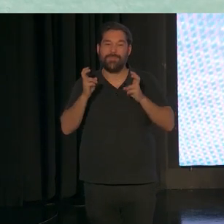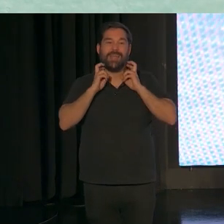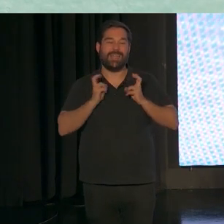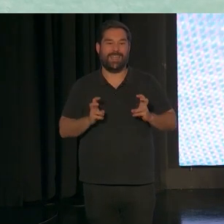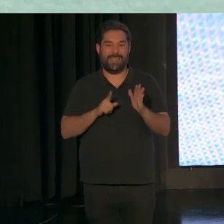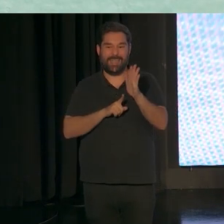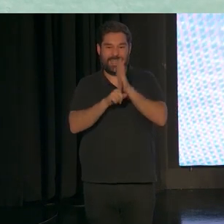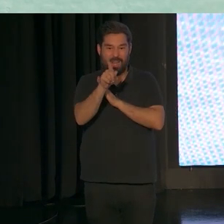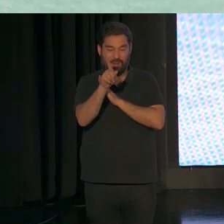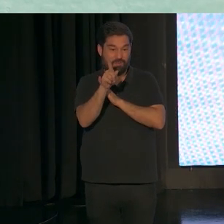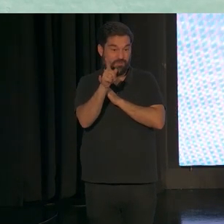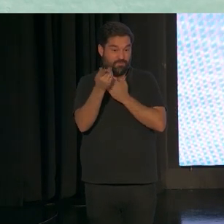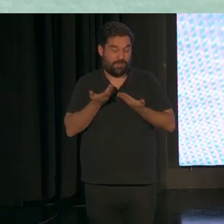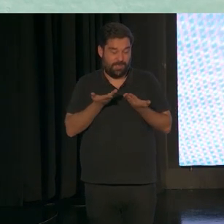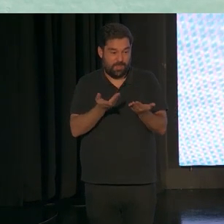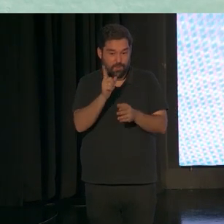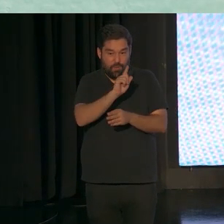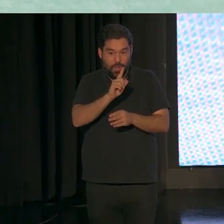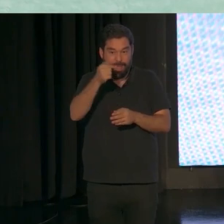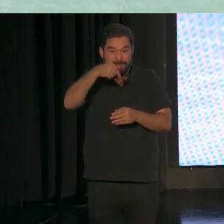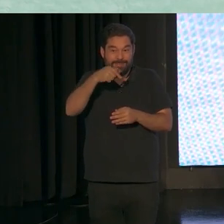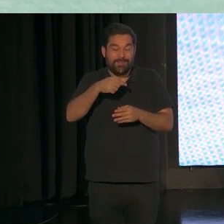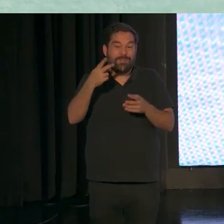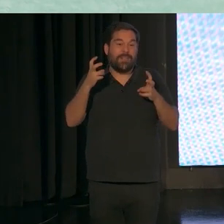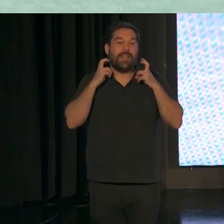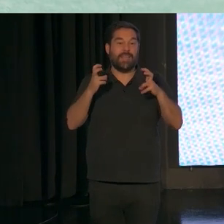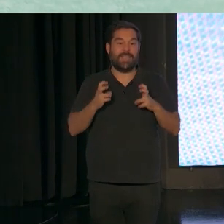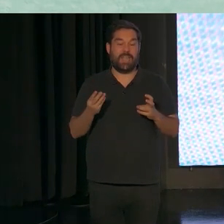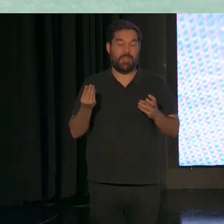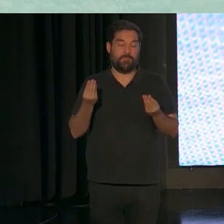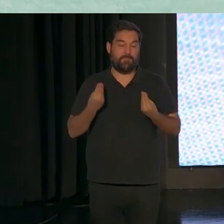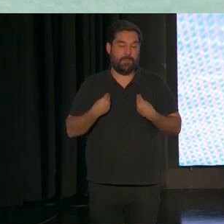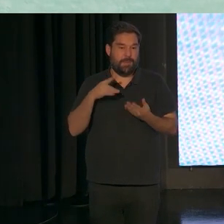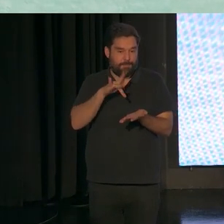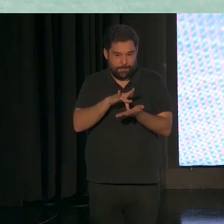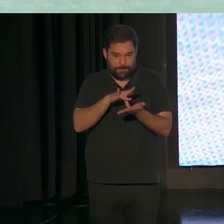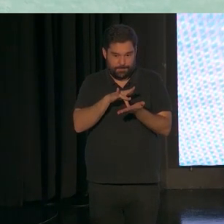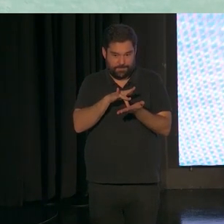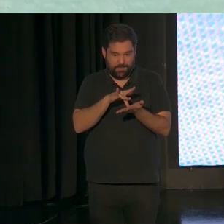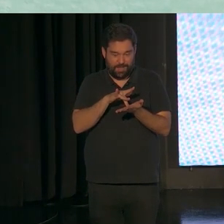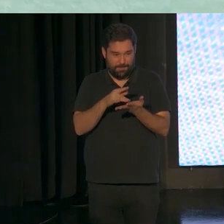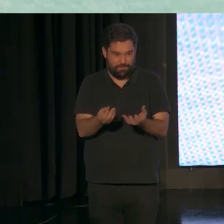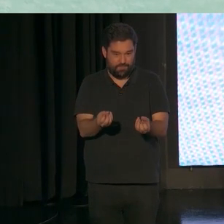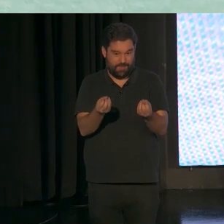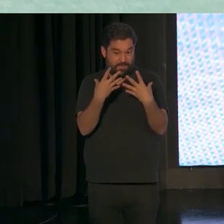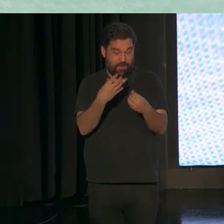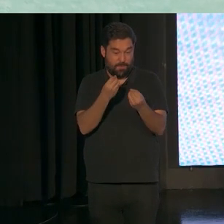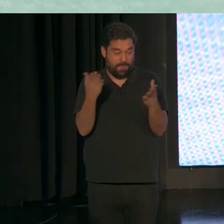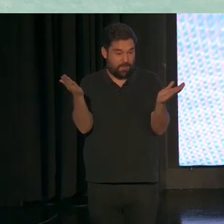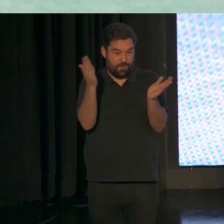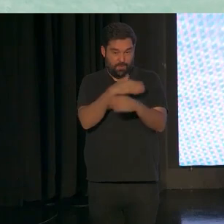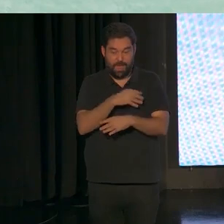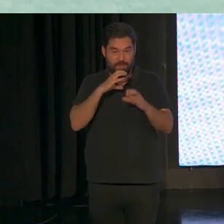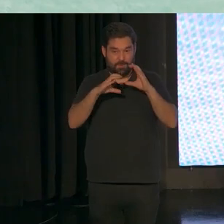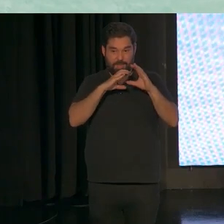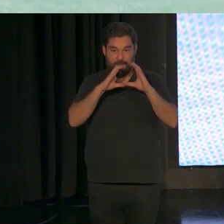los pequeños Y esto es lo que se vive ese estrés se vive cuando hay falta de información cuando no hay una adecuada comunicación cuando